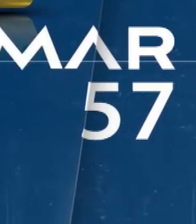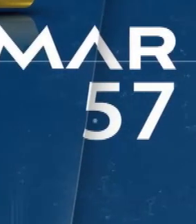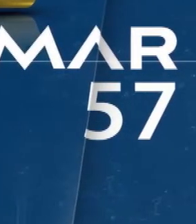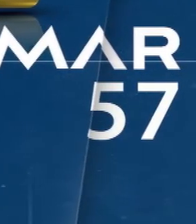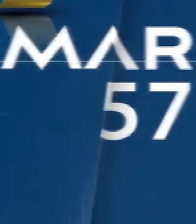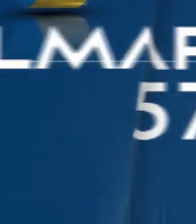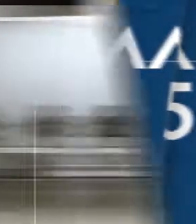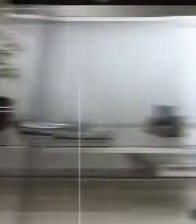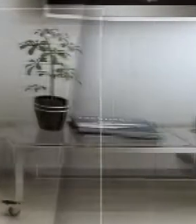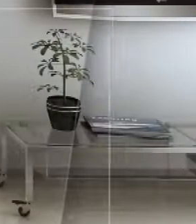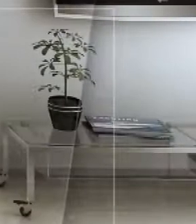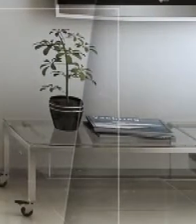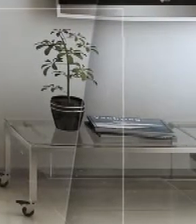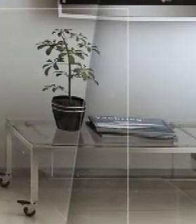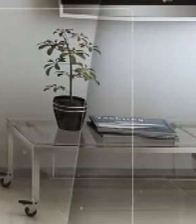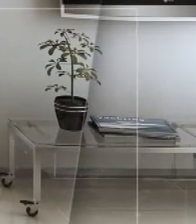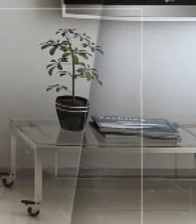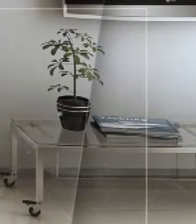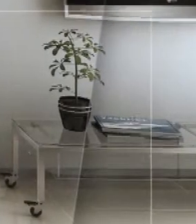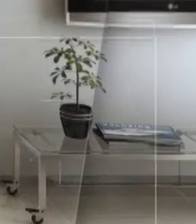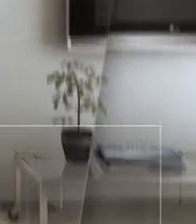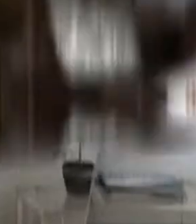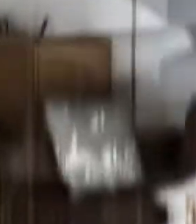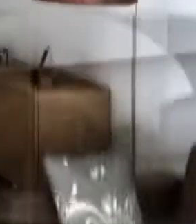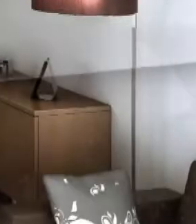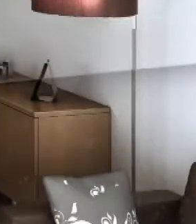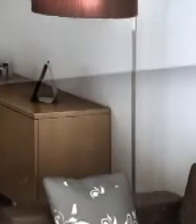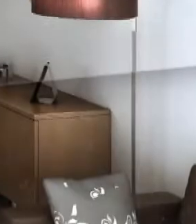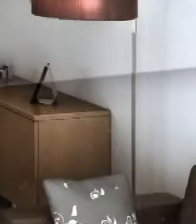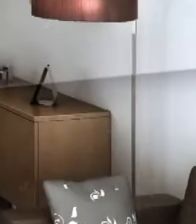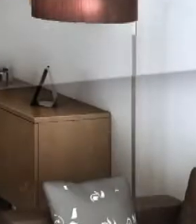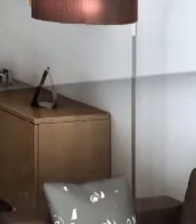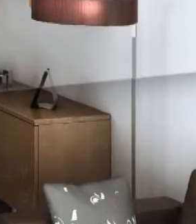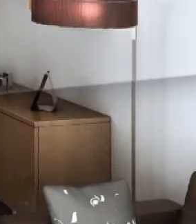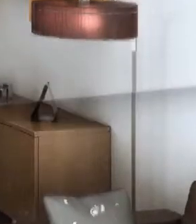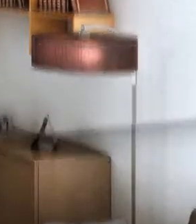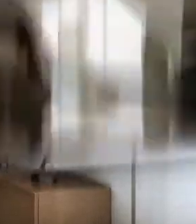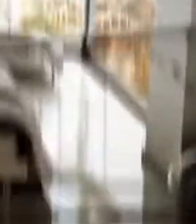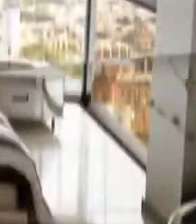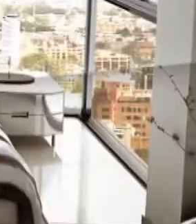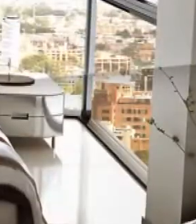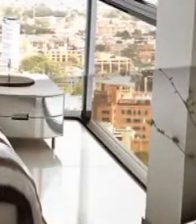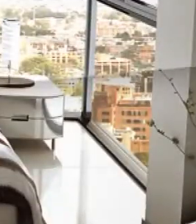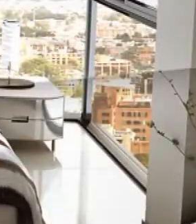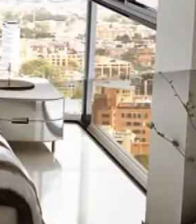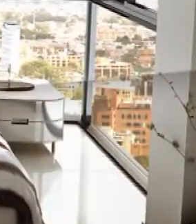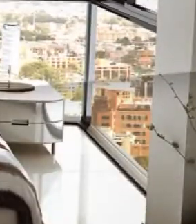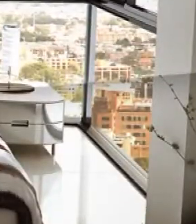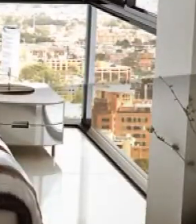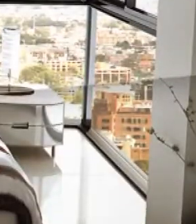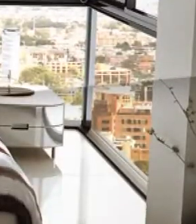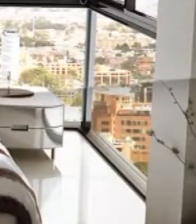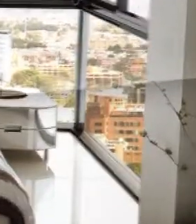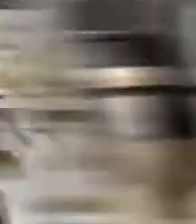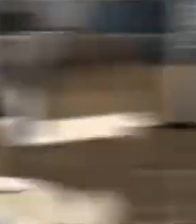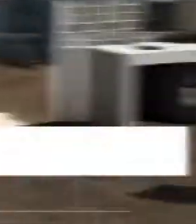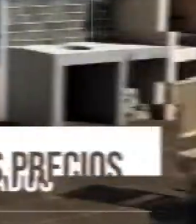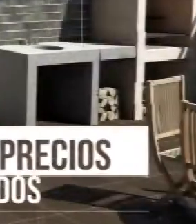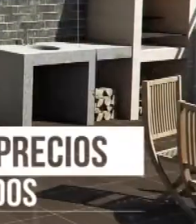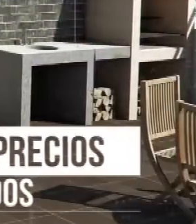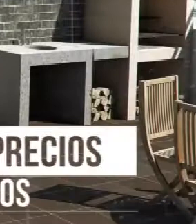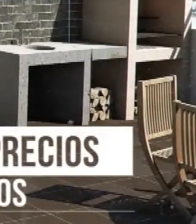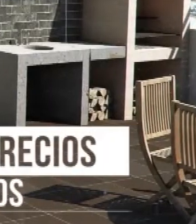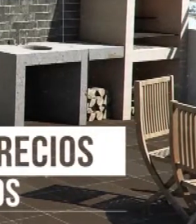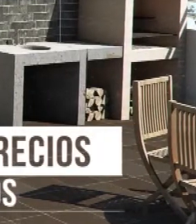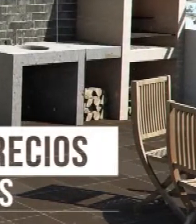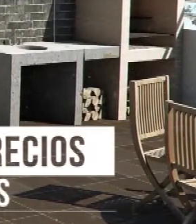Palmar 57, apartamentos de 3 habitaciones, desde 81 metros cuadrados, zona social con gimnasio dotado, jacuzzi